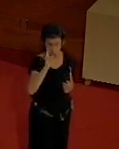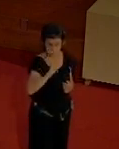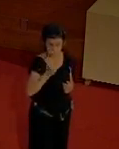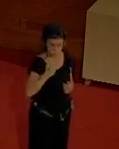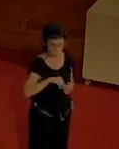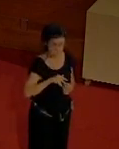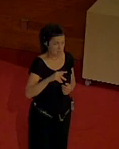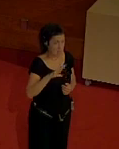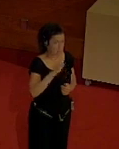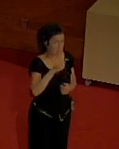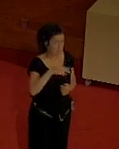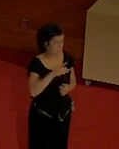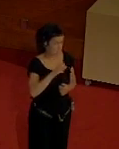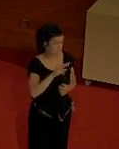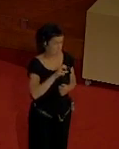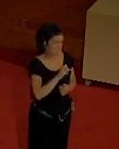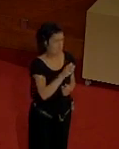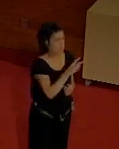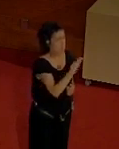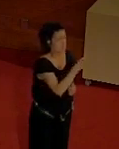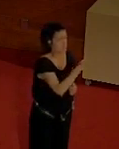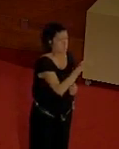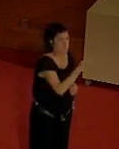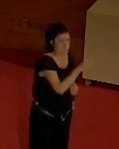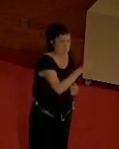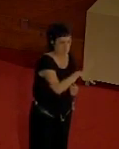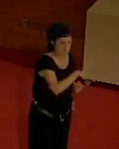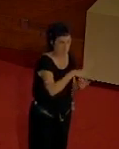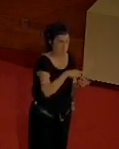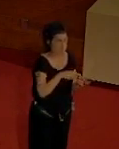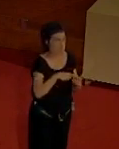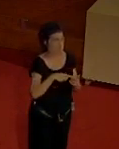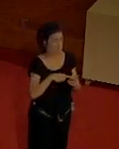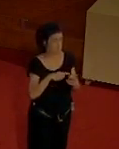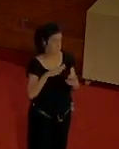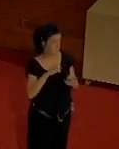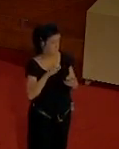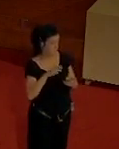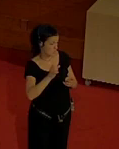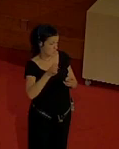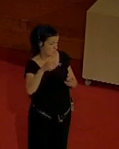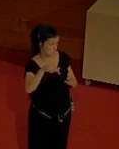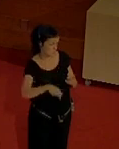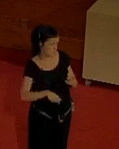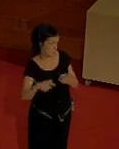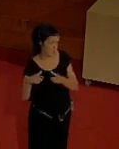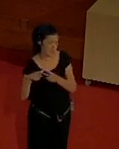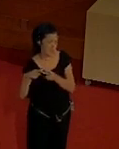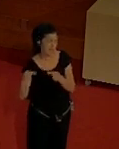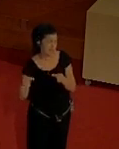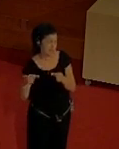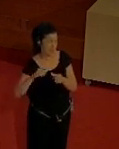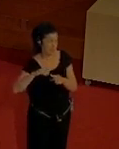David la Cumbre entre biden con los mandatarios de Corea del Sur y de Japón qué les está